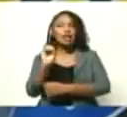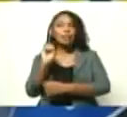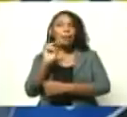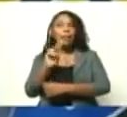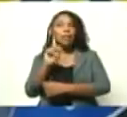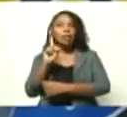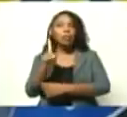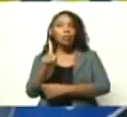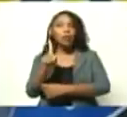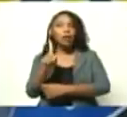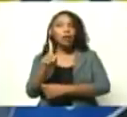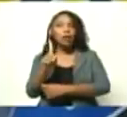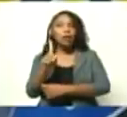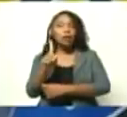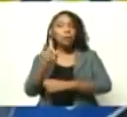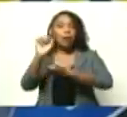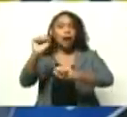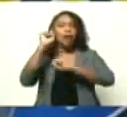42.421